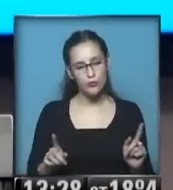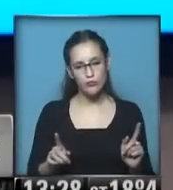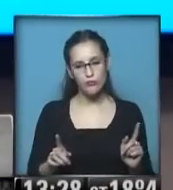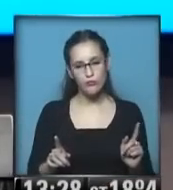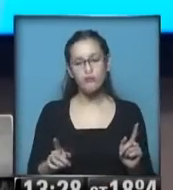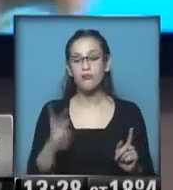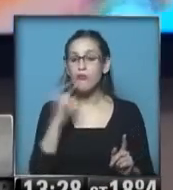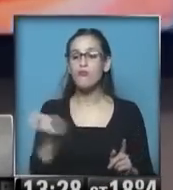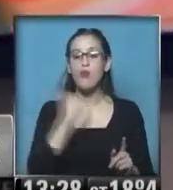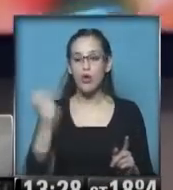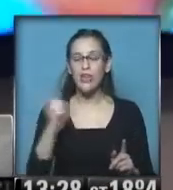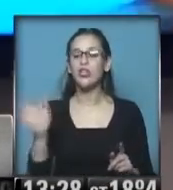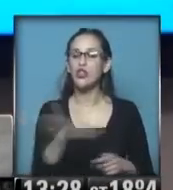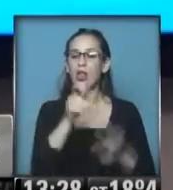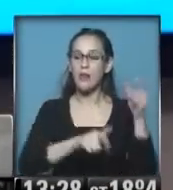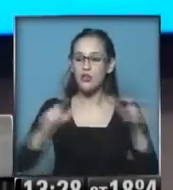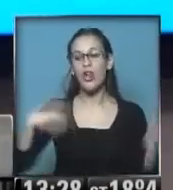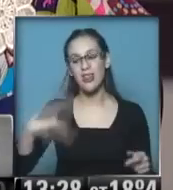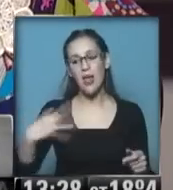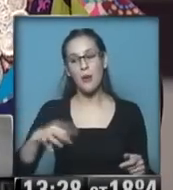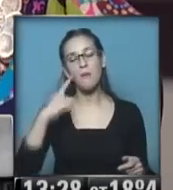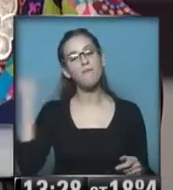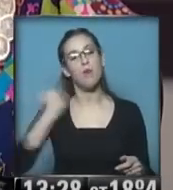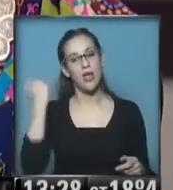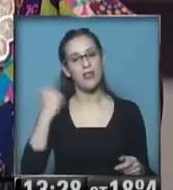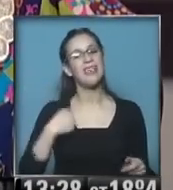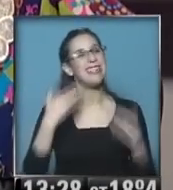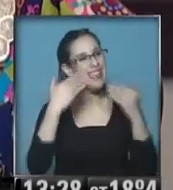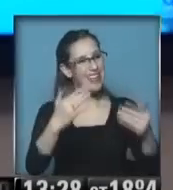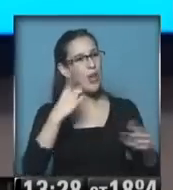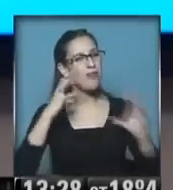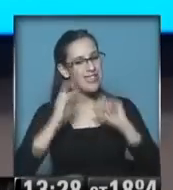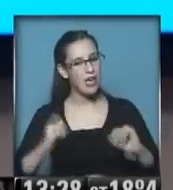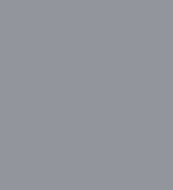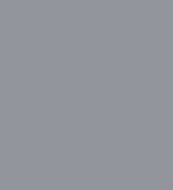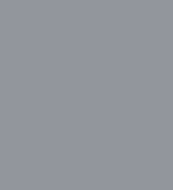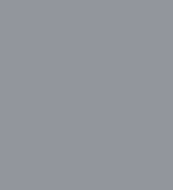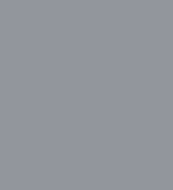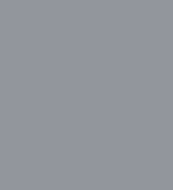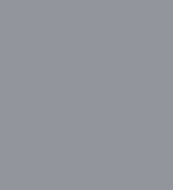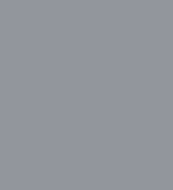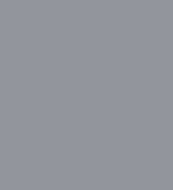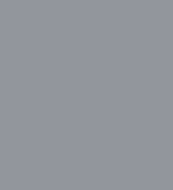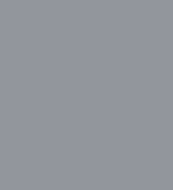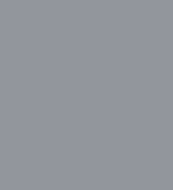es muy importante que todos los consumidores tengan en cuenta esto secretario Costa gracias muchas gracias y noos la semana que